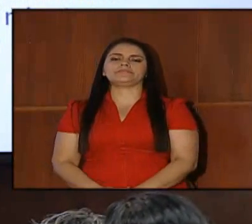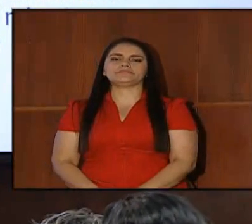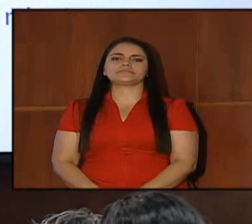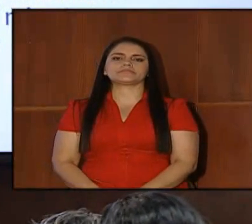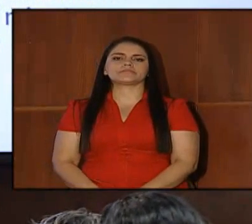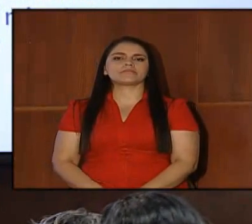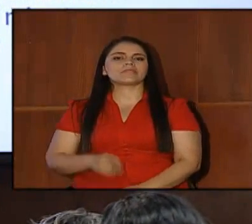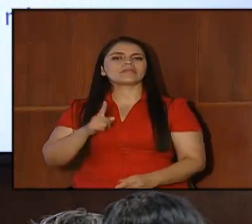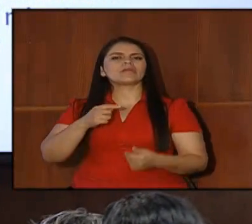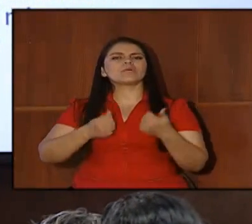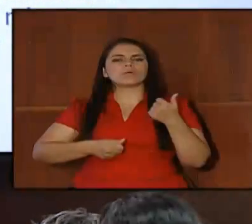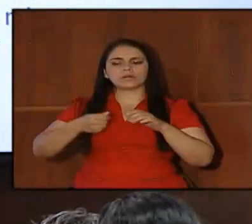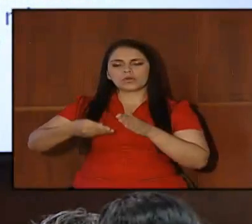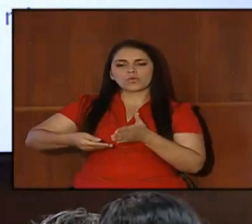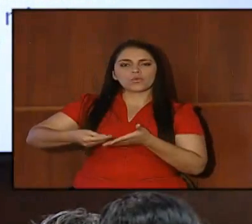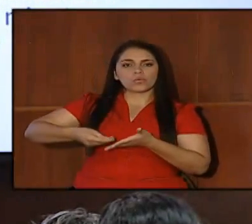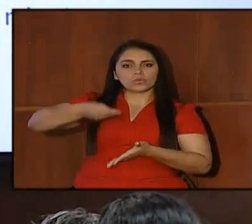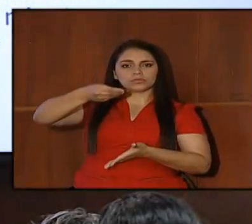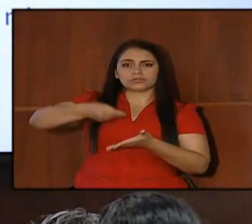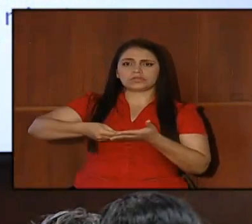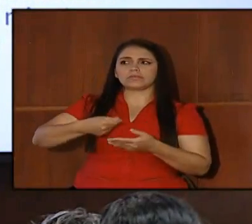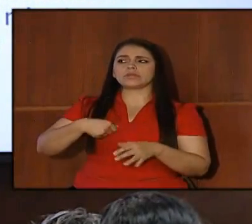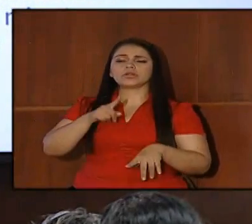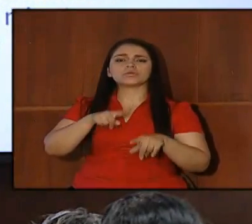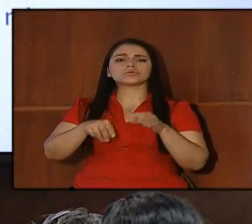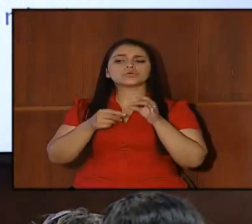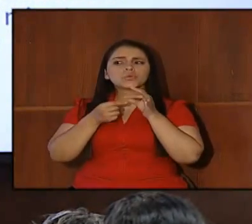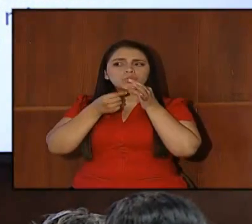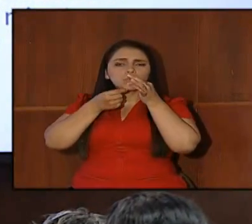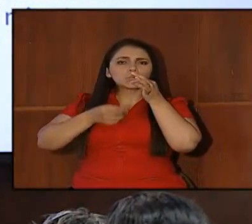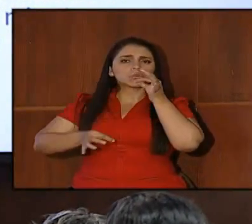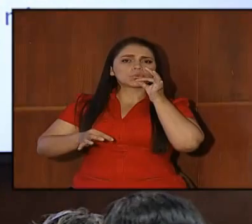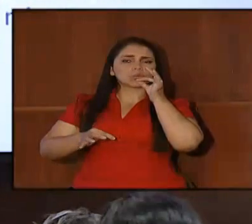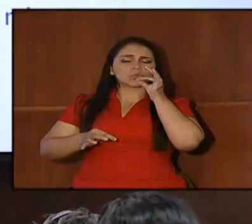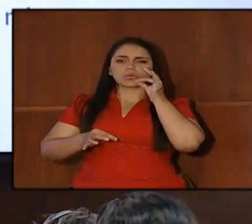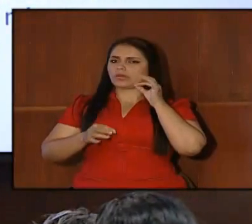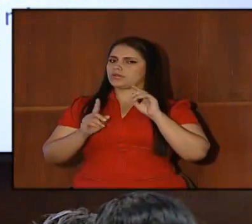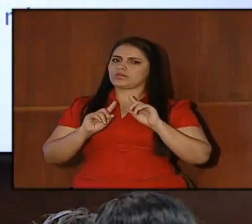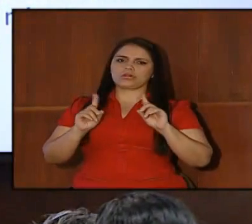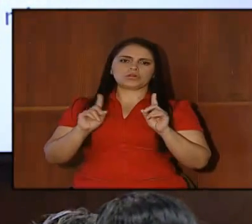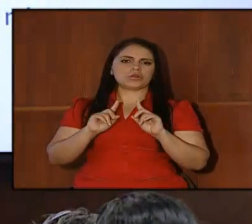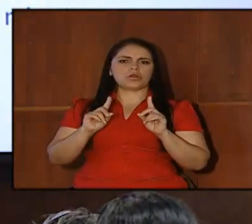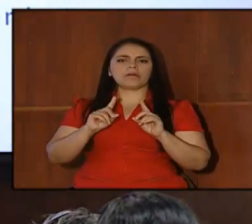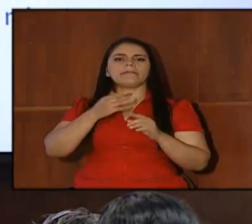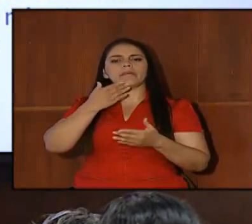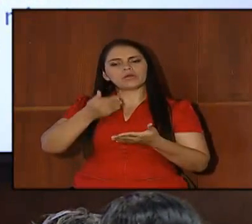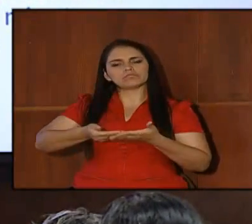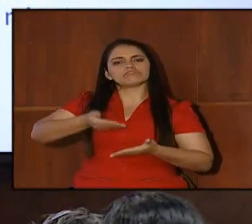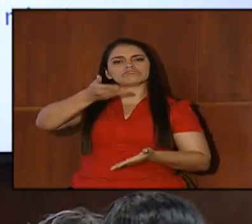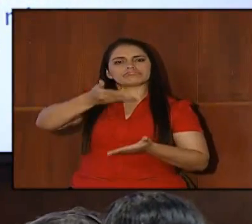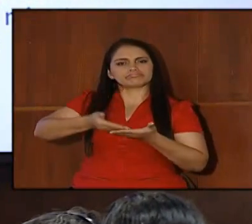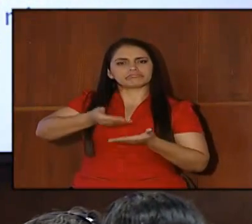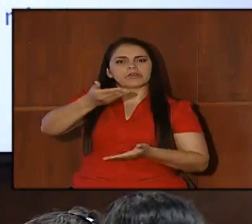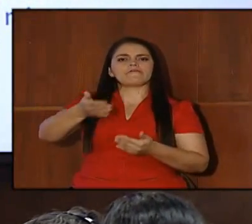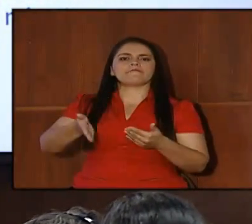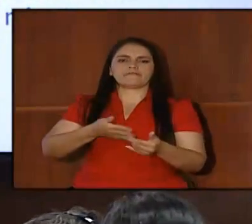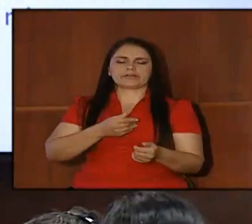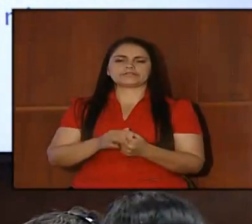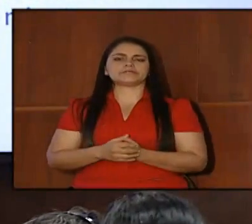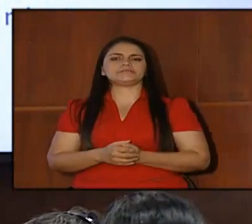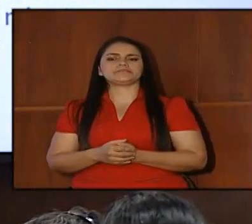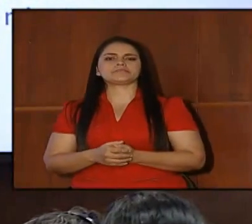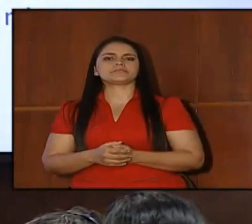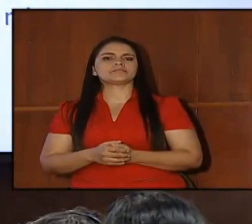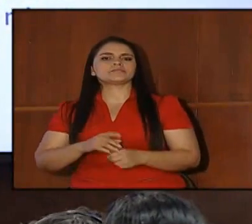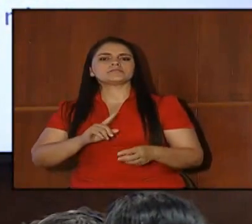Alimentar con cuchara, no darle pitillo, porque en pitillo es mucho más fácil de que el paciente se les pueda ahogar. Dar